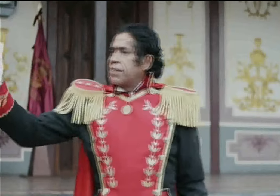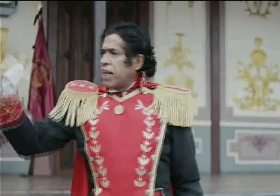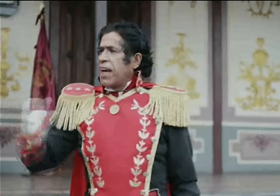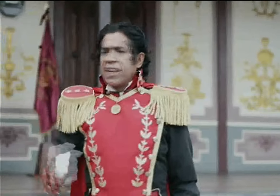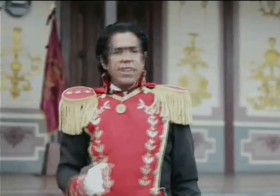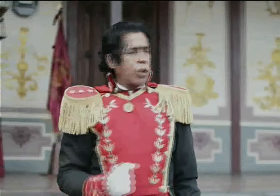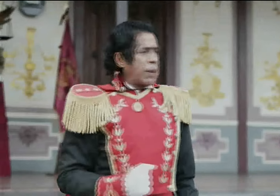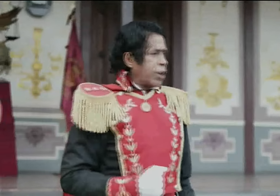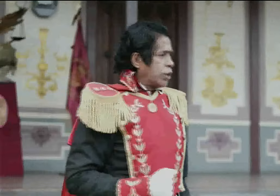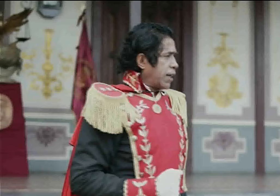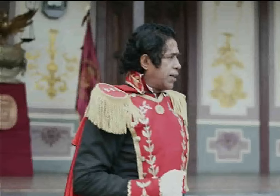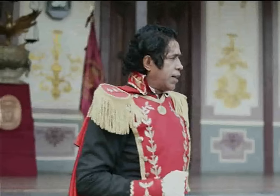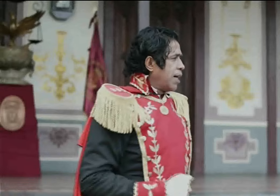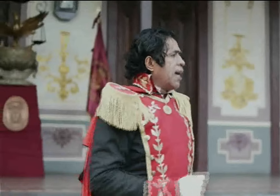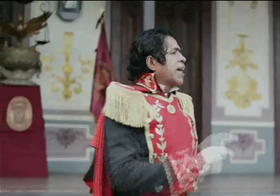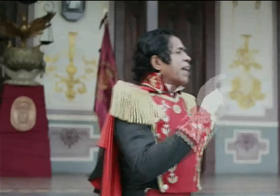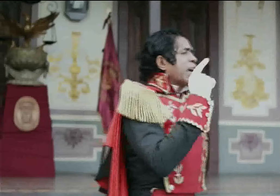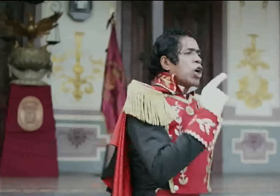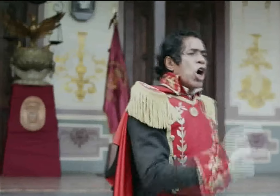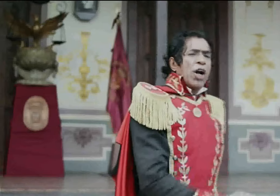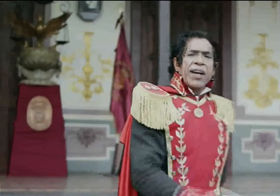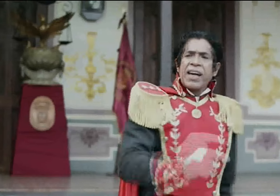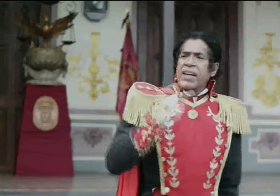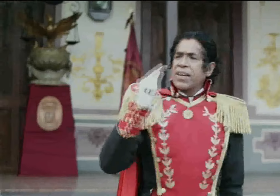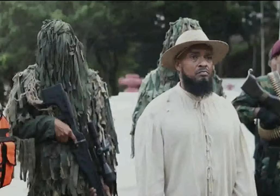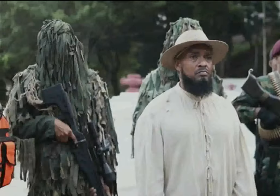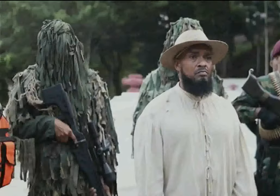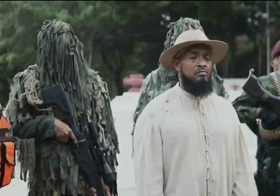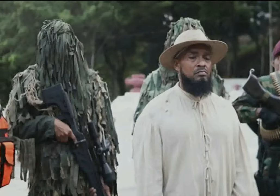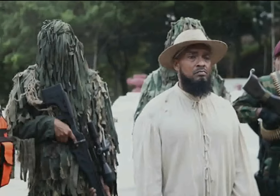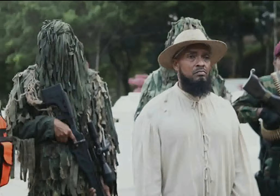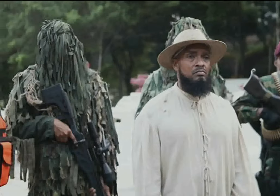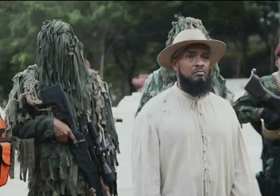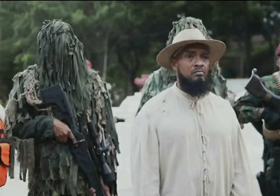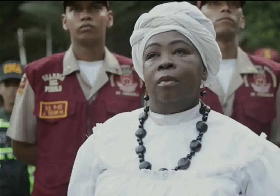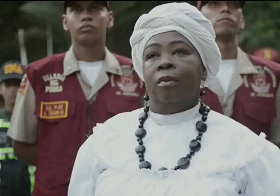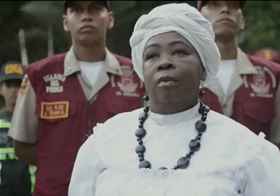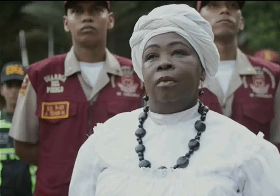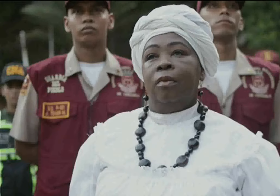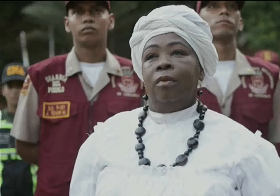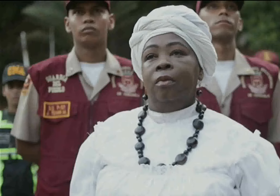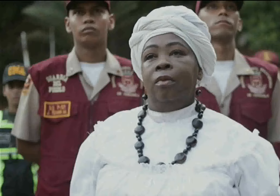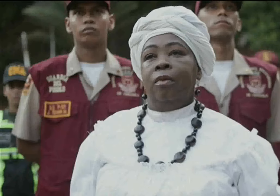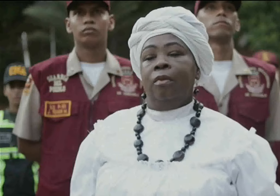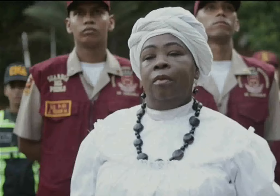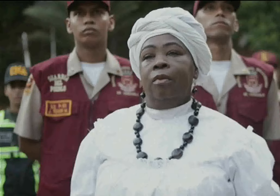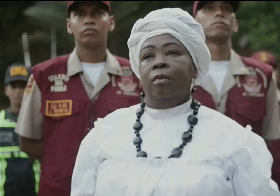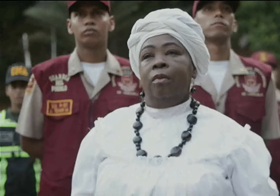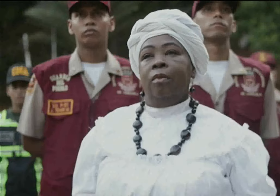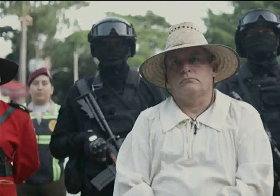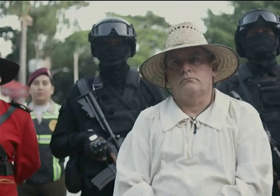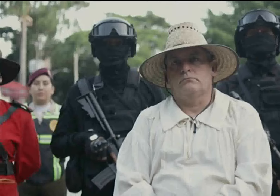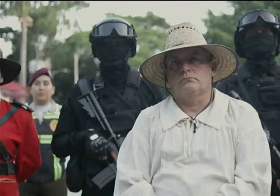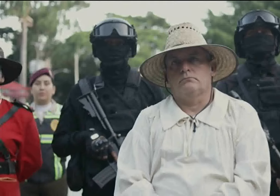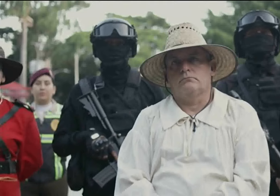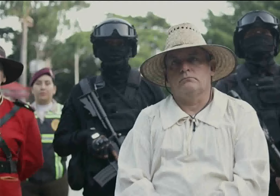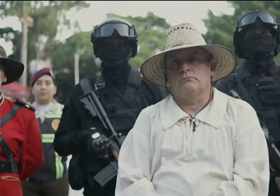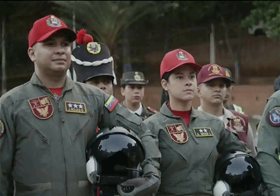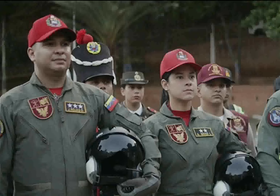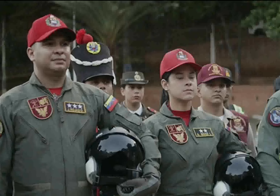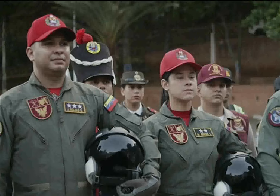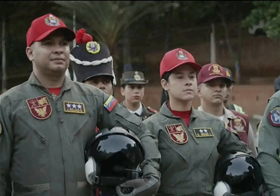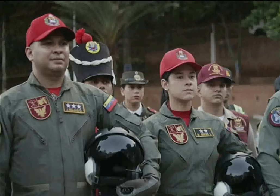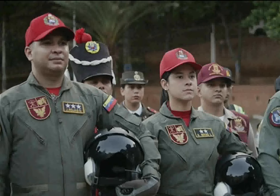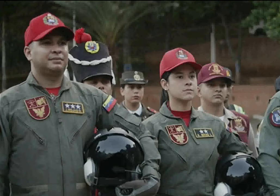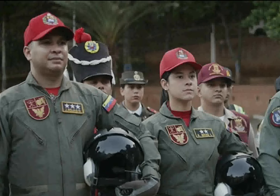Este es el ejército patriota que recorre cada rincón de esta tierra bendita para defender la paz